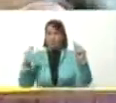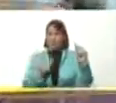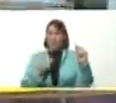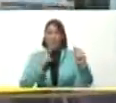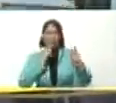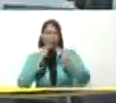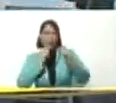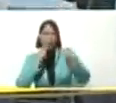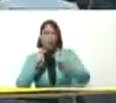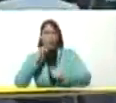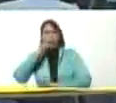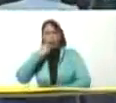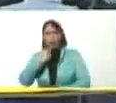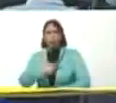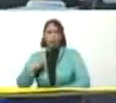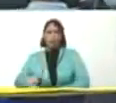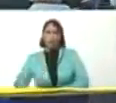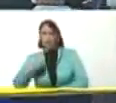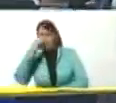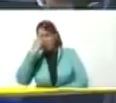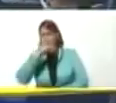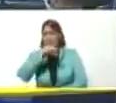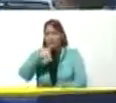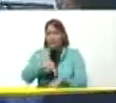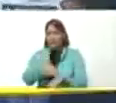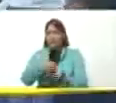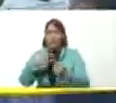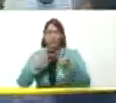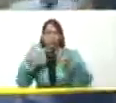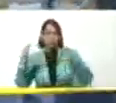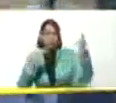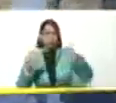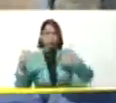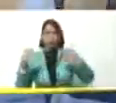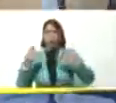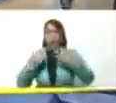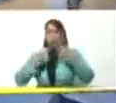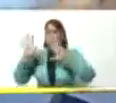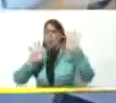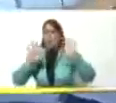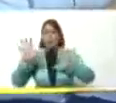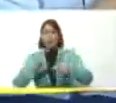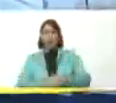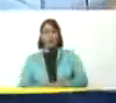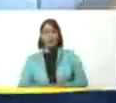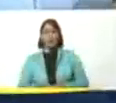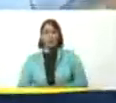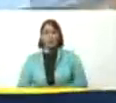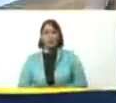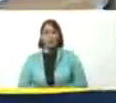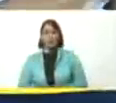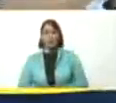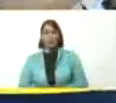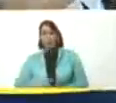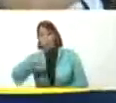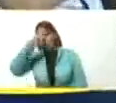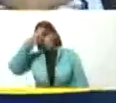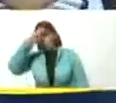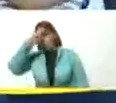de China, de la India, de Irán, de Estados Unidos, de